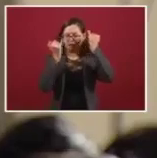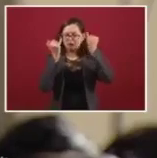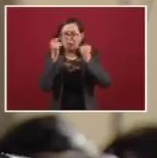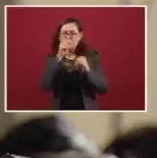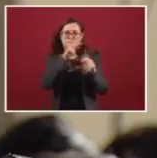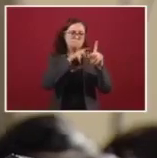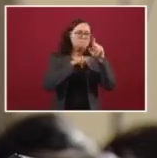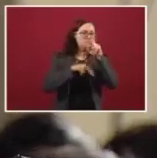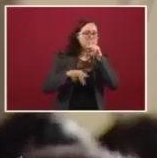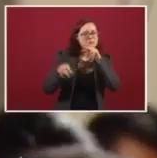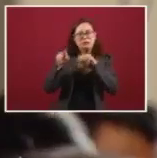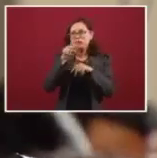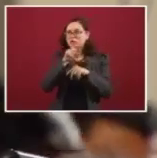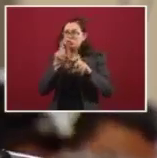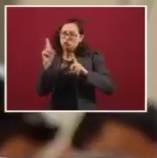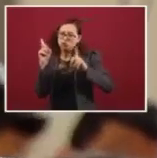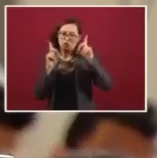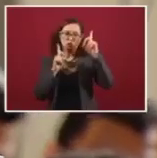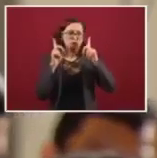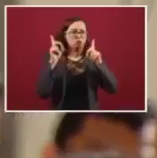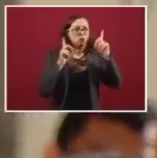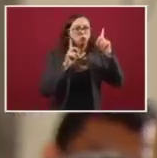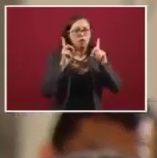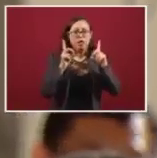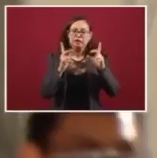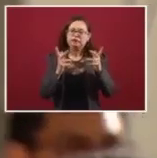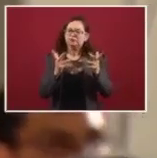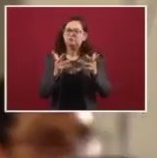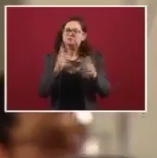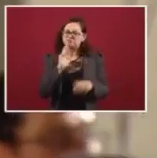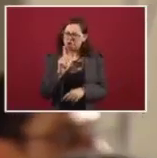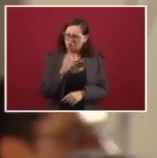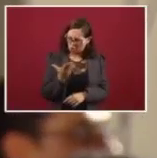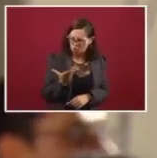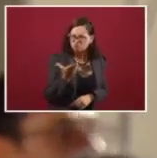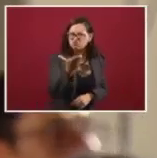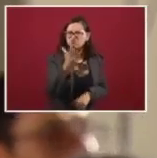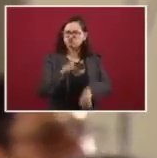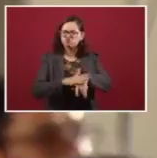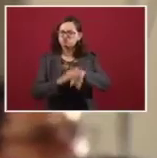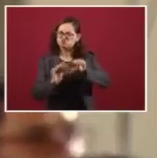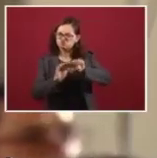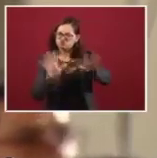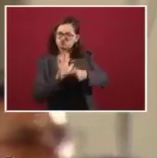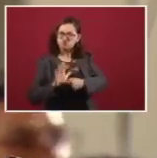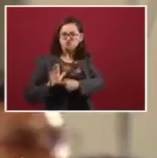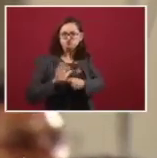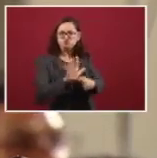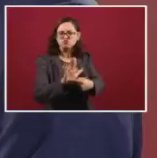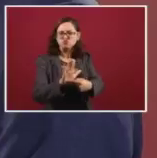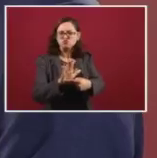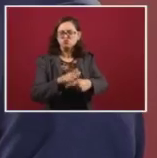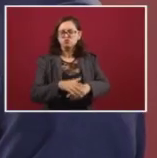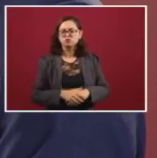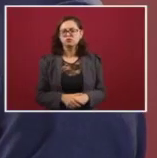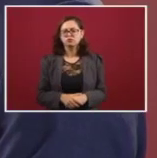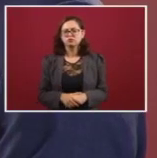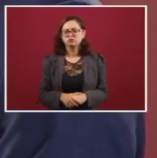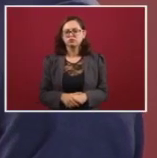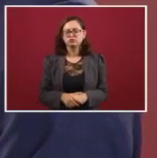preocupación o consigna de algunos. Desde que arrancó, para usted no hay días de guardar.